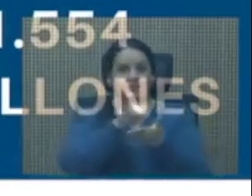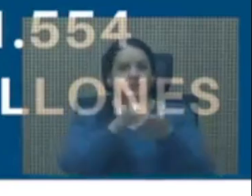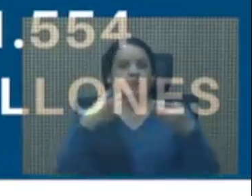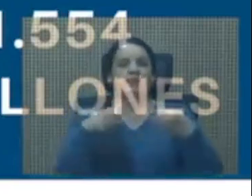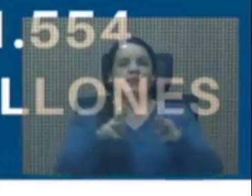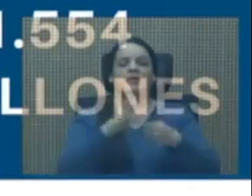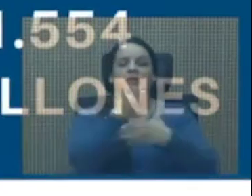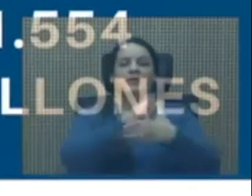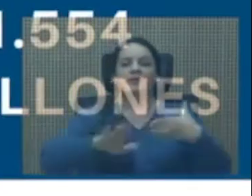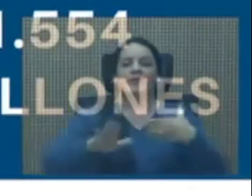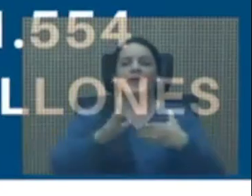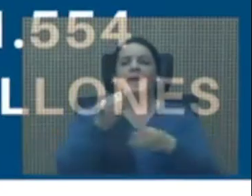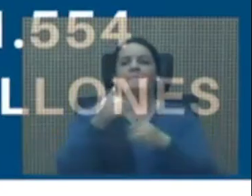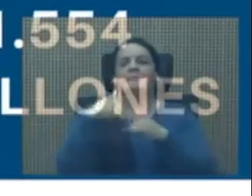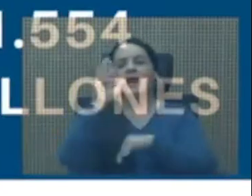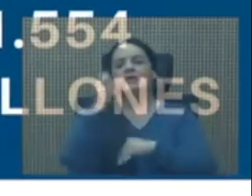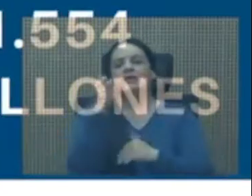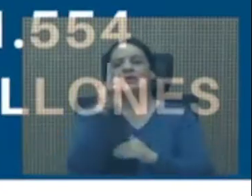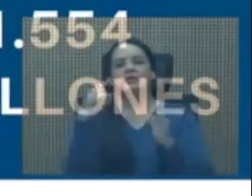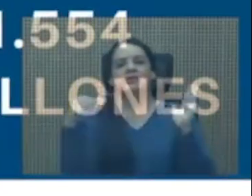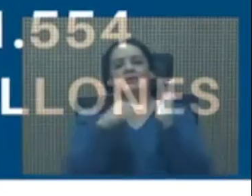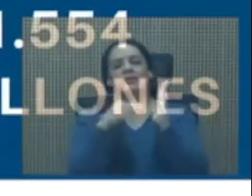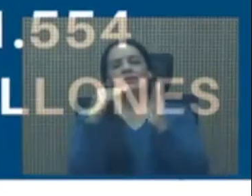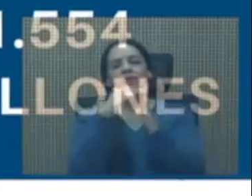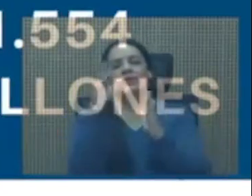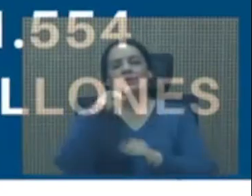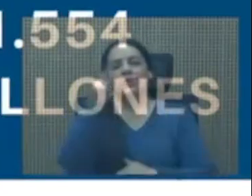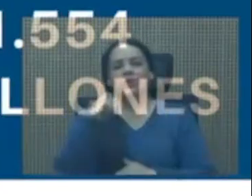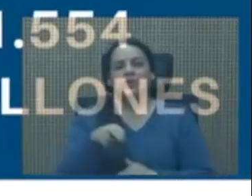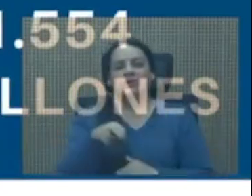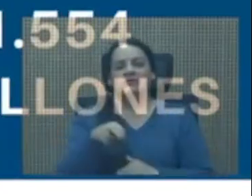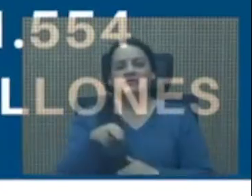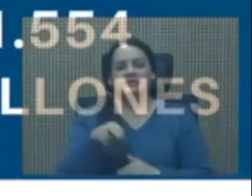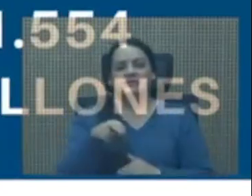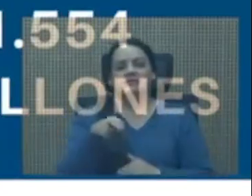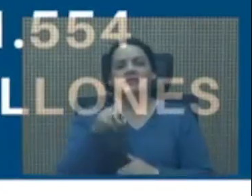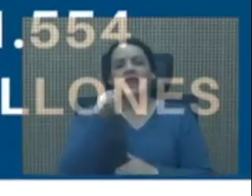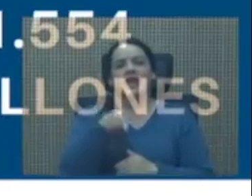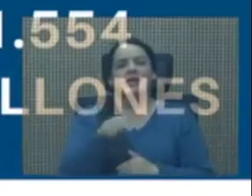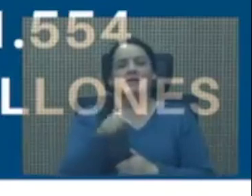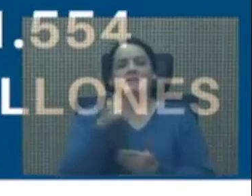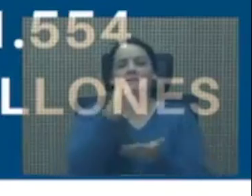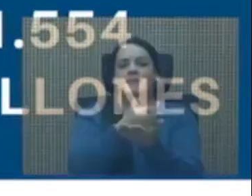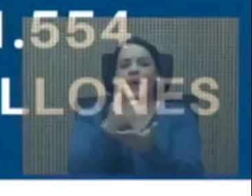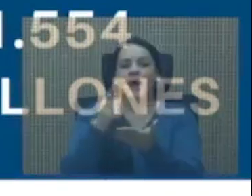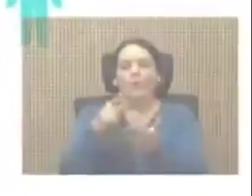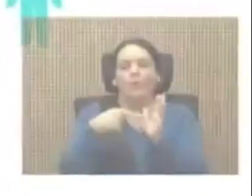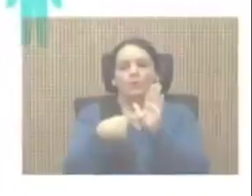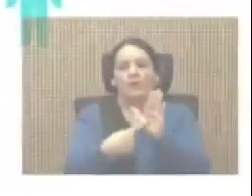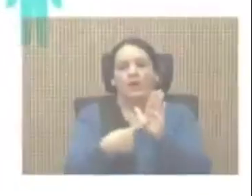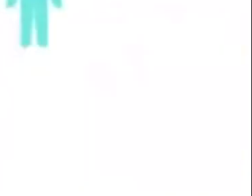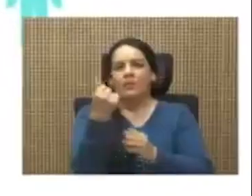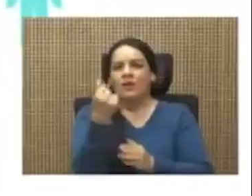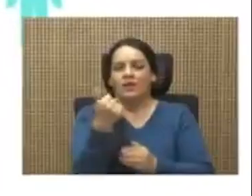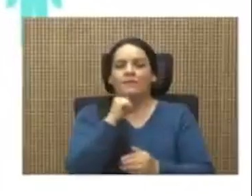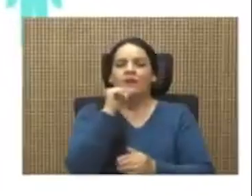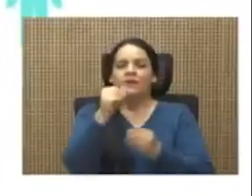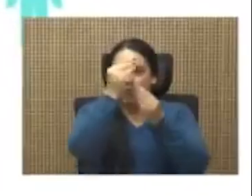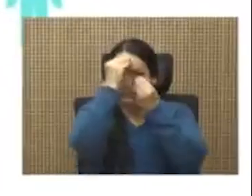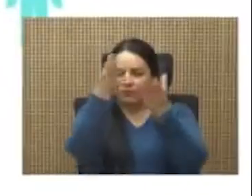repartieron más de 12,000 millones de colones en Pauta un platal para desinformar con el dinero del